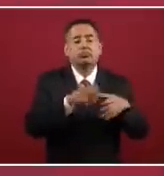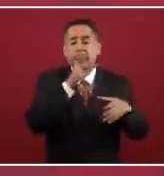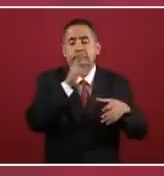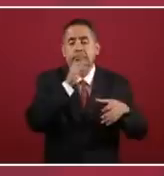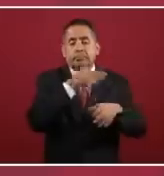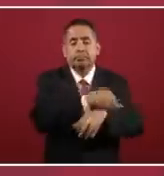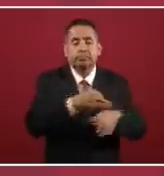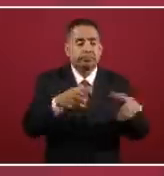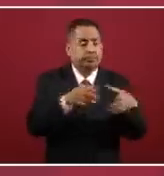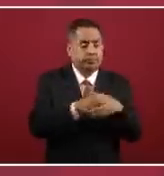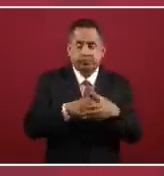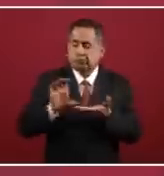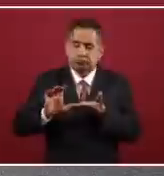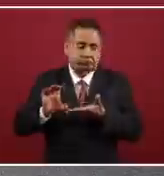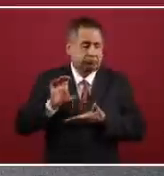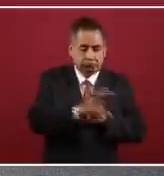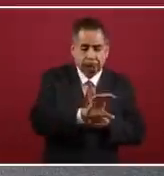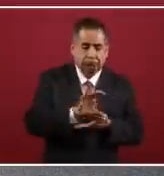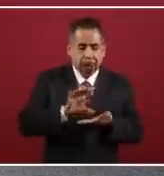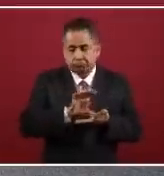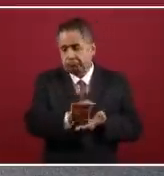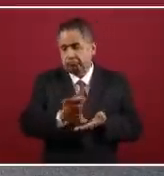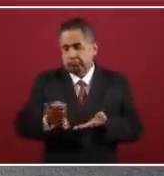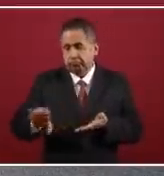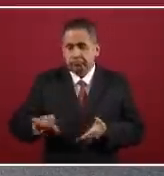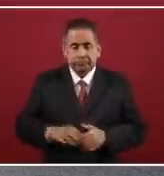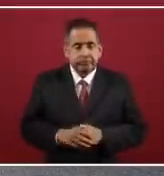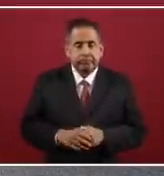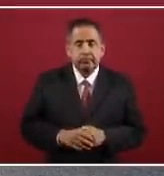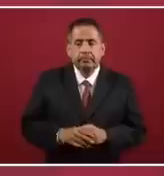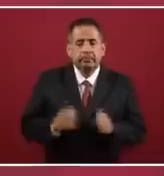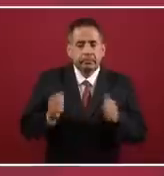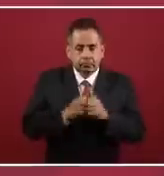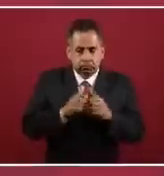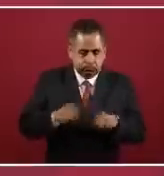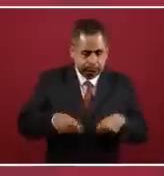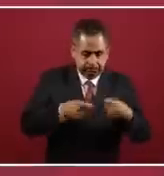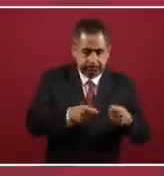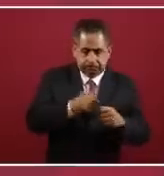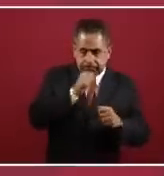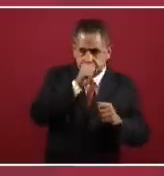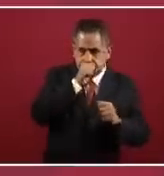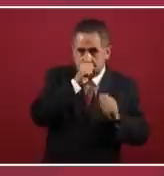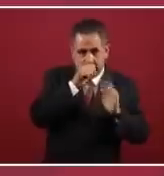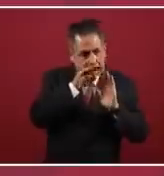de padres de familia de cada escuela, con un manual